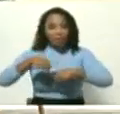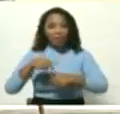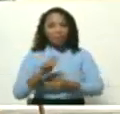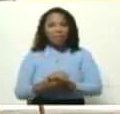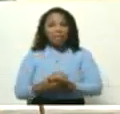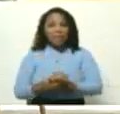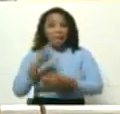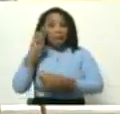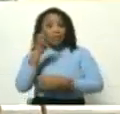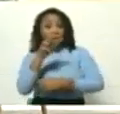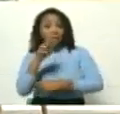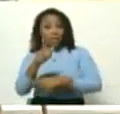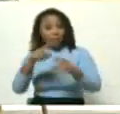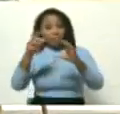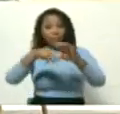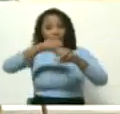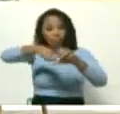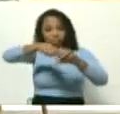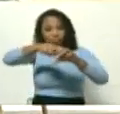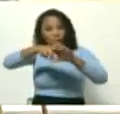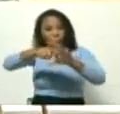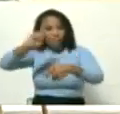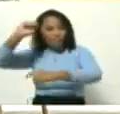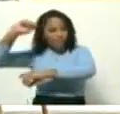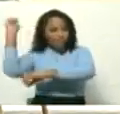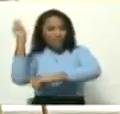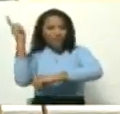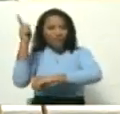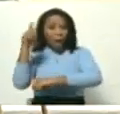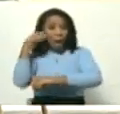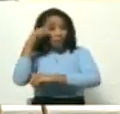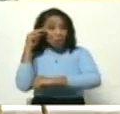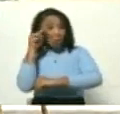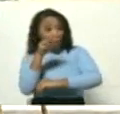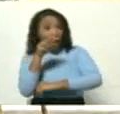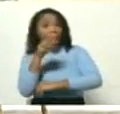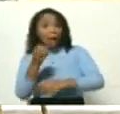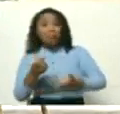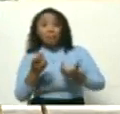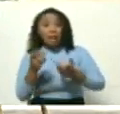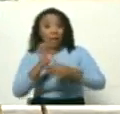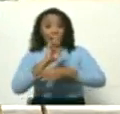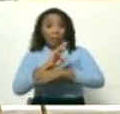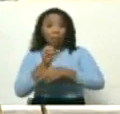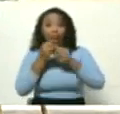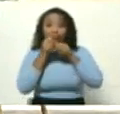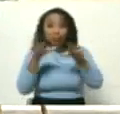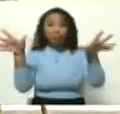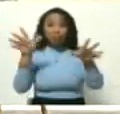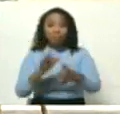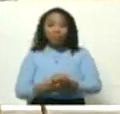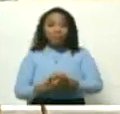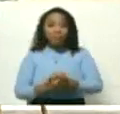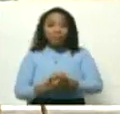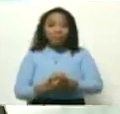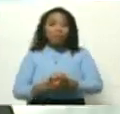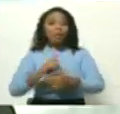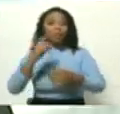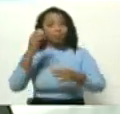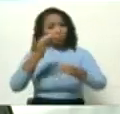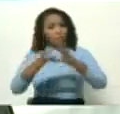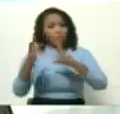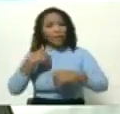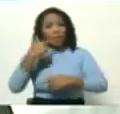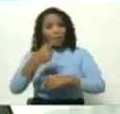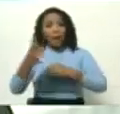lanzó el trompo y bailó ese trompo. Está viralizado ese video. Bueno, los muchachos, que hoy lamentablemente tenemos que decirlo, ¿no?